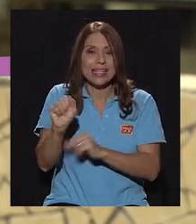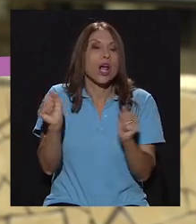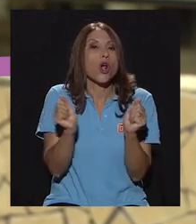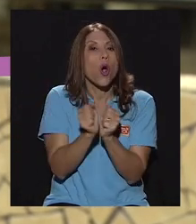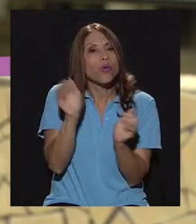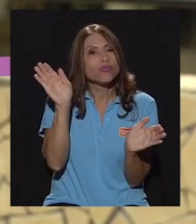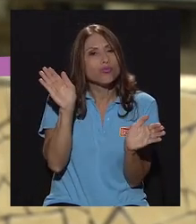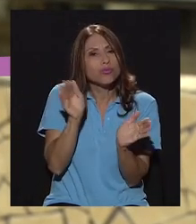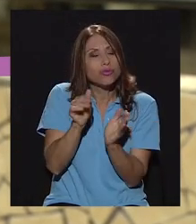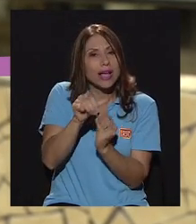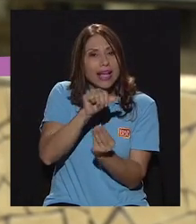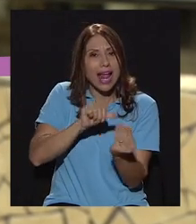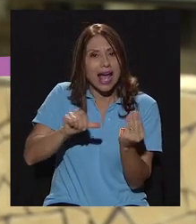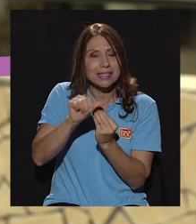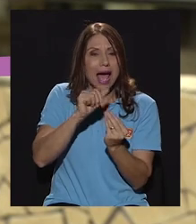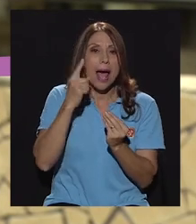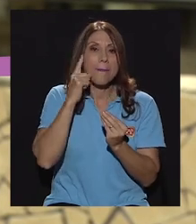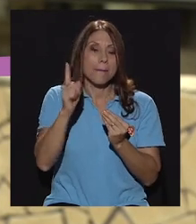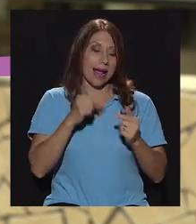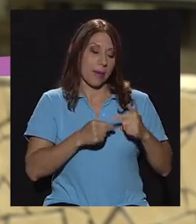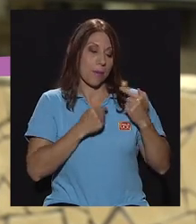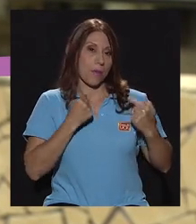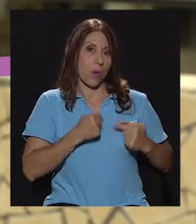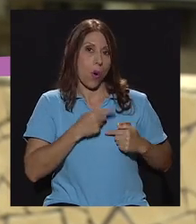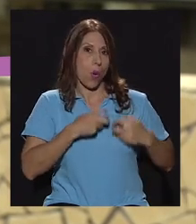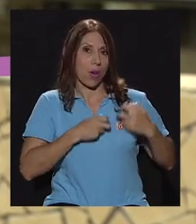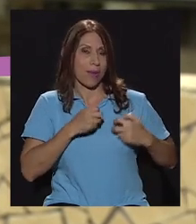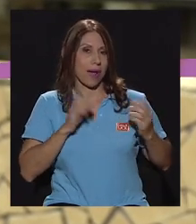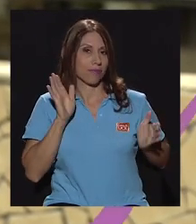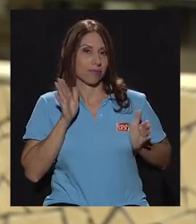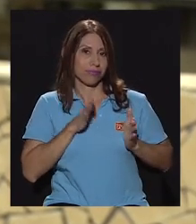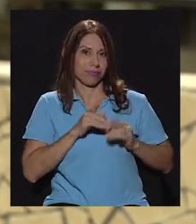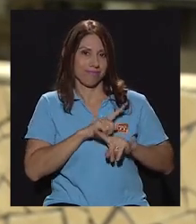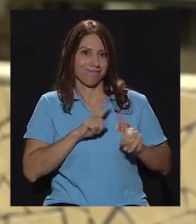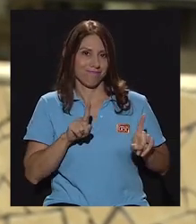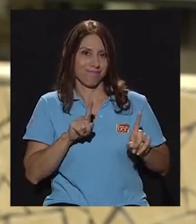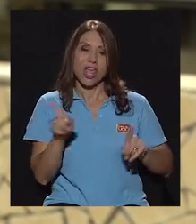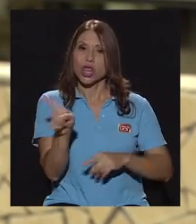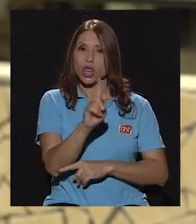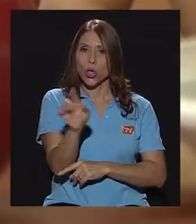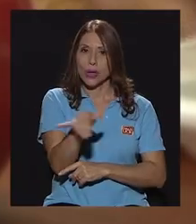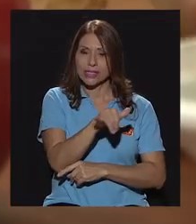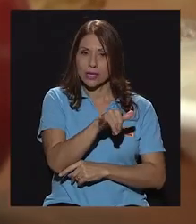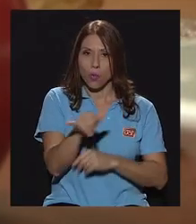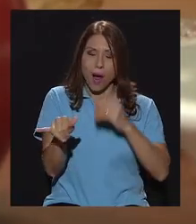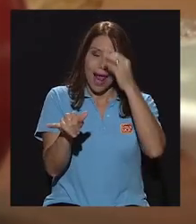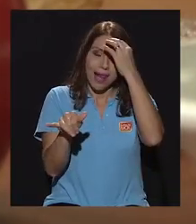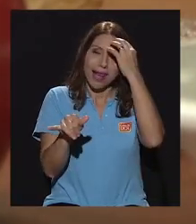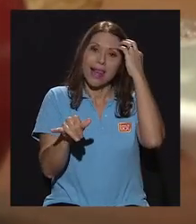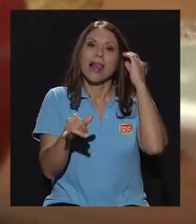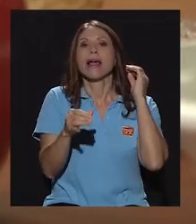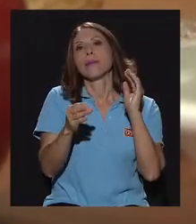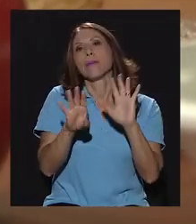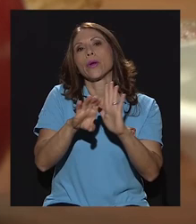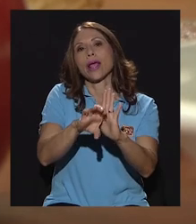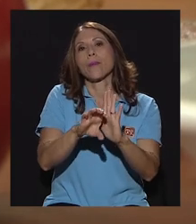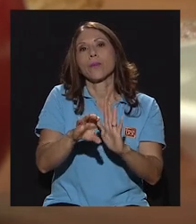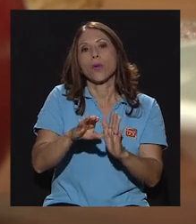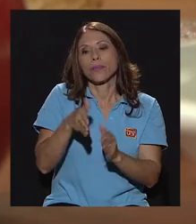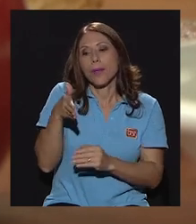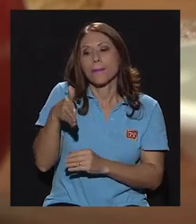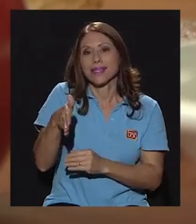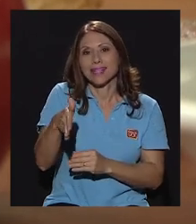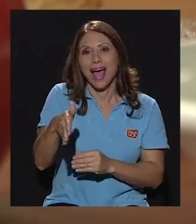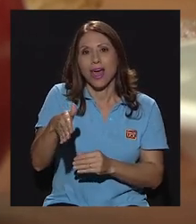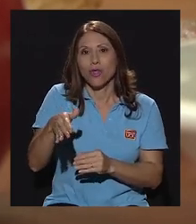saturada para disminuir el riesgo cardiovascular. Entonces, no es igual consumir un